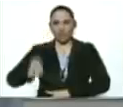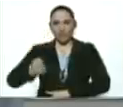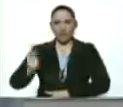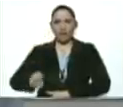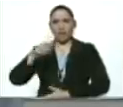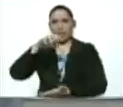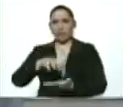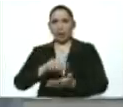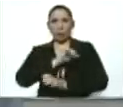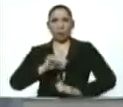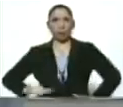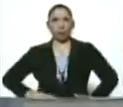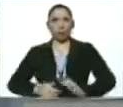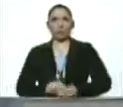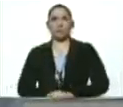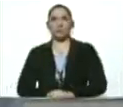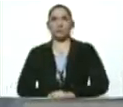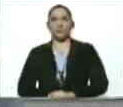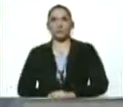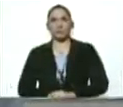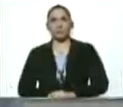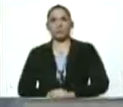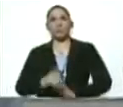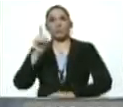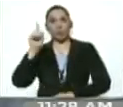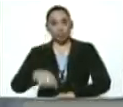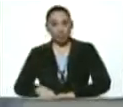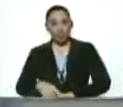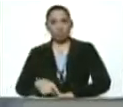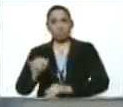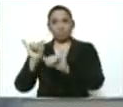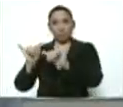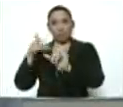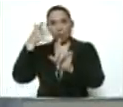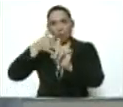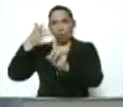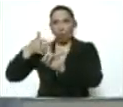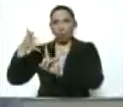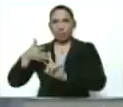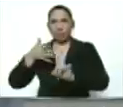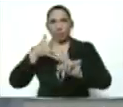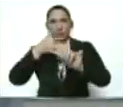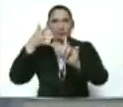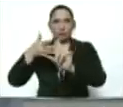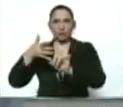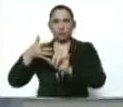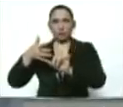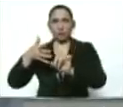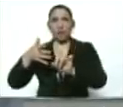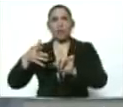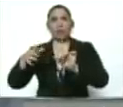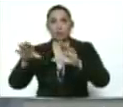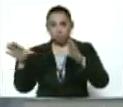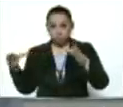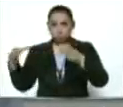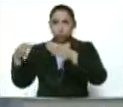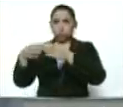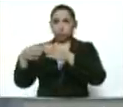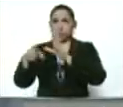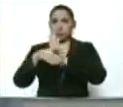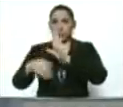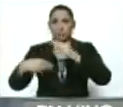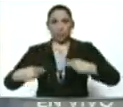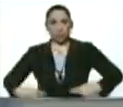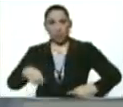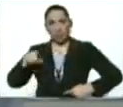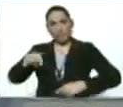Estado portuguesa, también con la propia orientación de la Dirección de Derechos Humanos de este Ministerio Público,